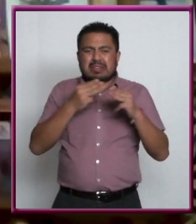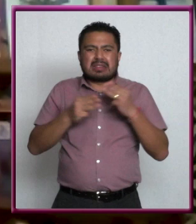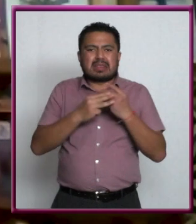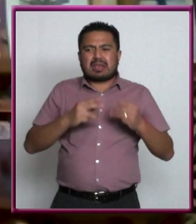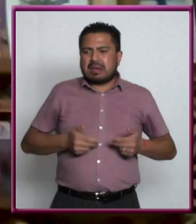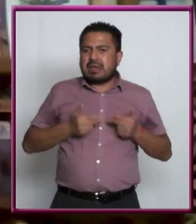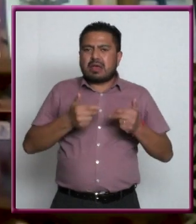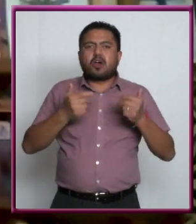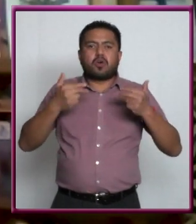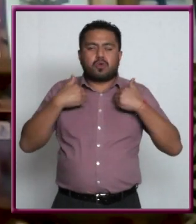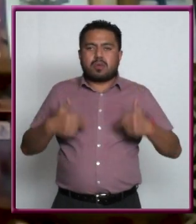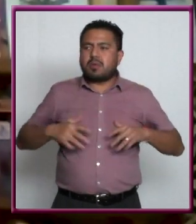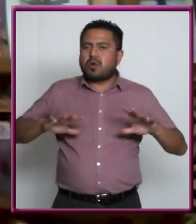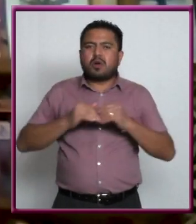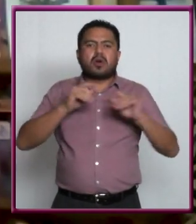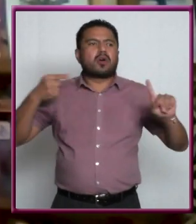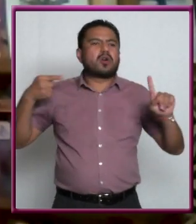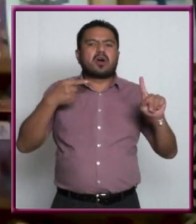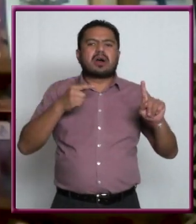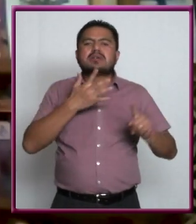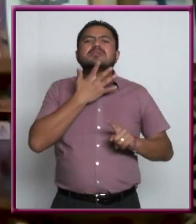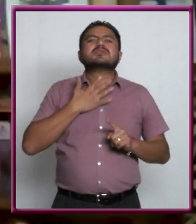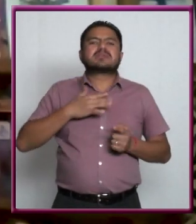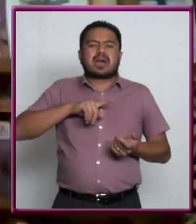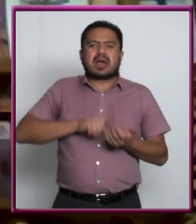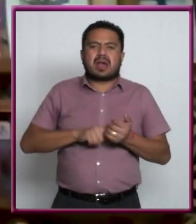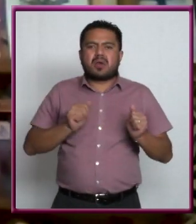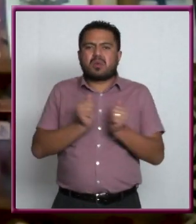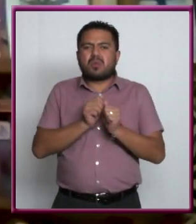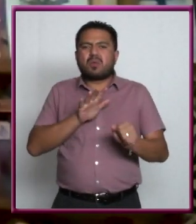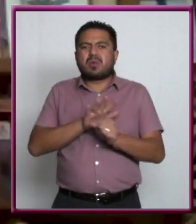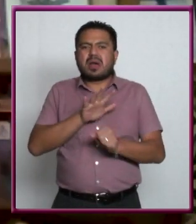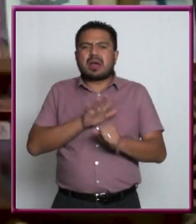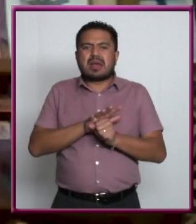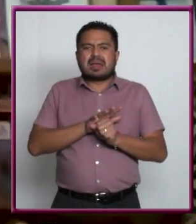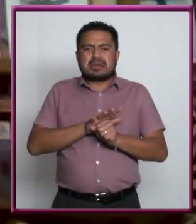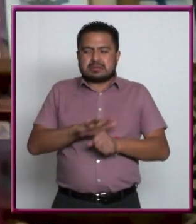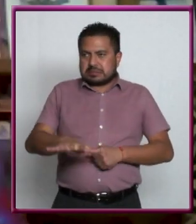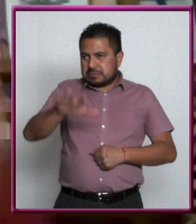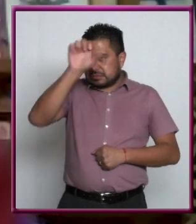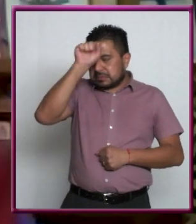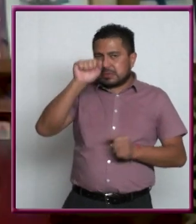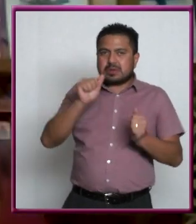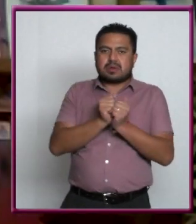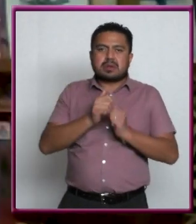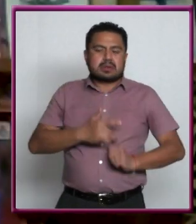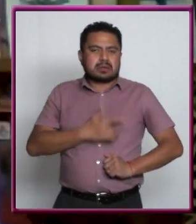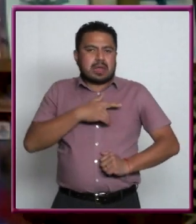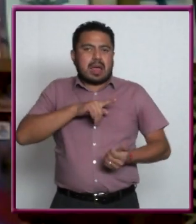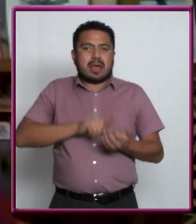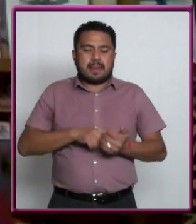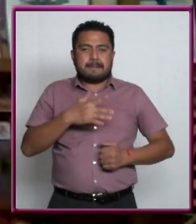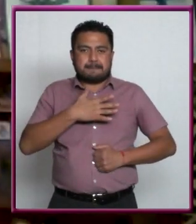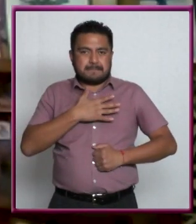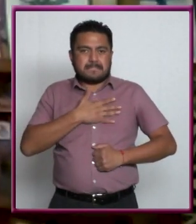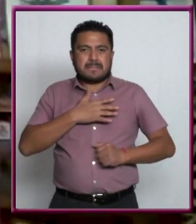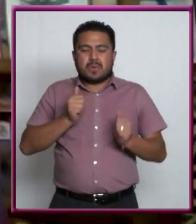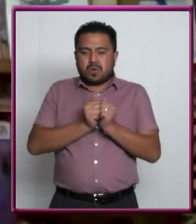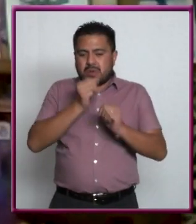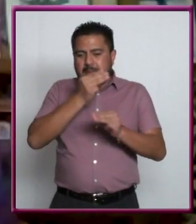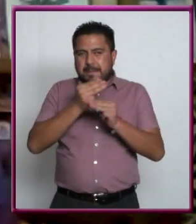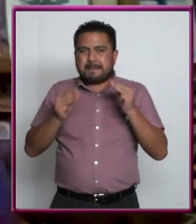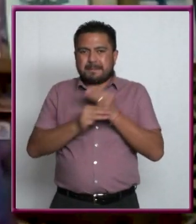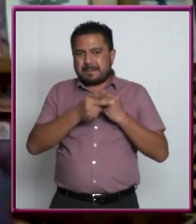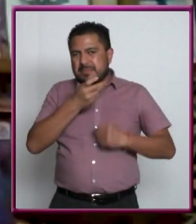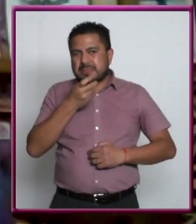contenido generado por el ser humano con el objetivo de excitar a través de esa percepción de nuestros sentidos